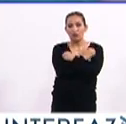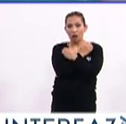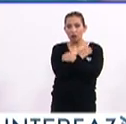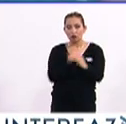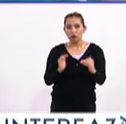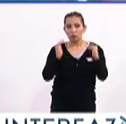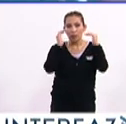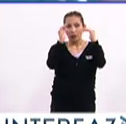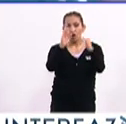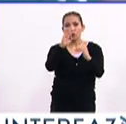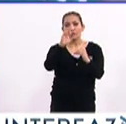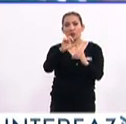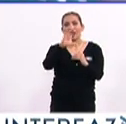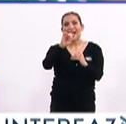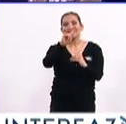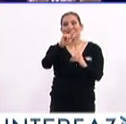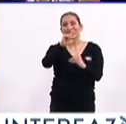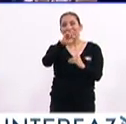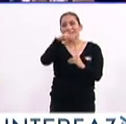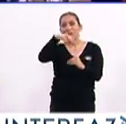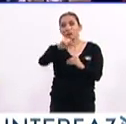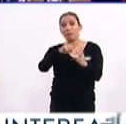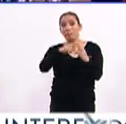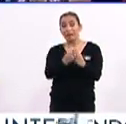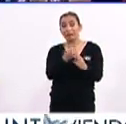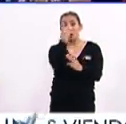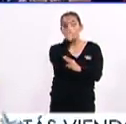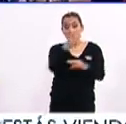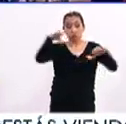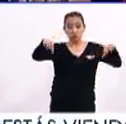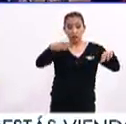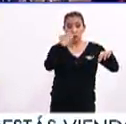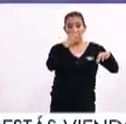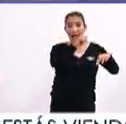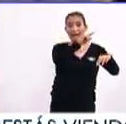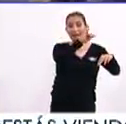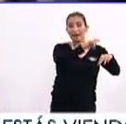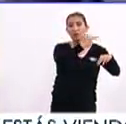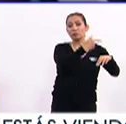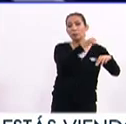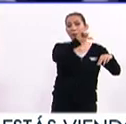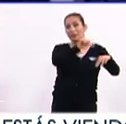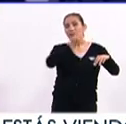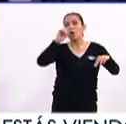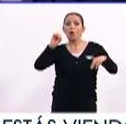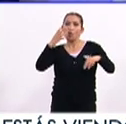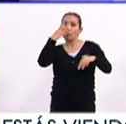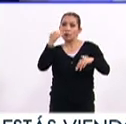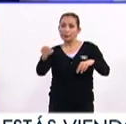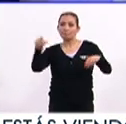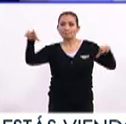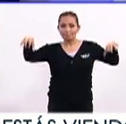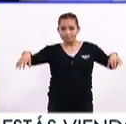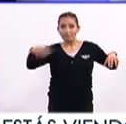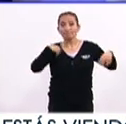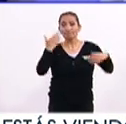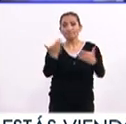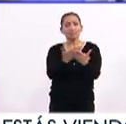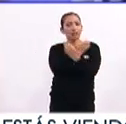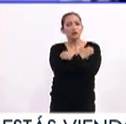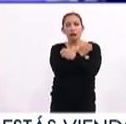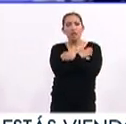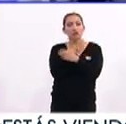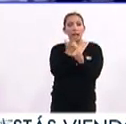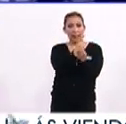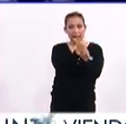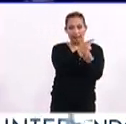Educación Superior Rosario Castellanos, el cual iniciará con 2 unidades en las alcaldías Gustavo Amadero y Coyoacán. La oferta educativa se basará